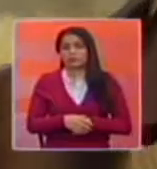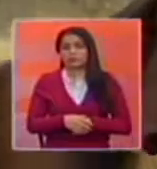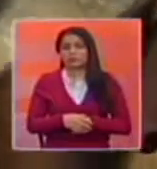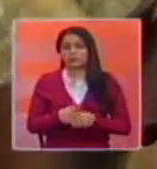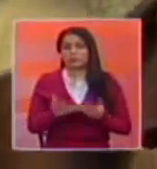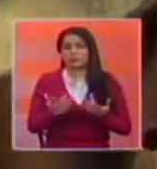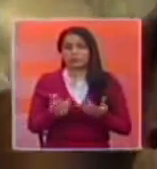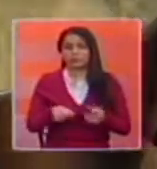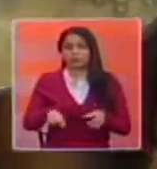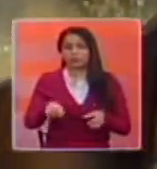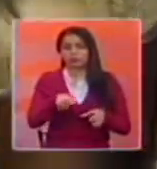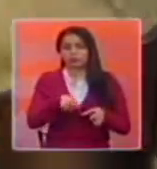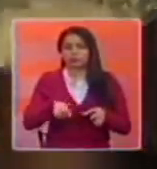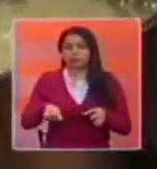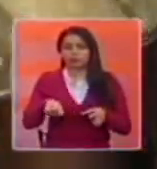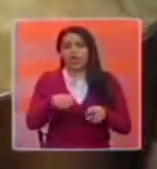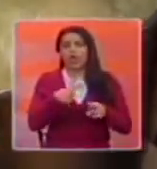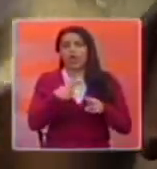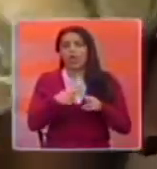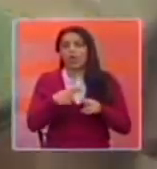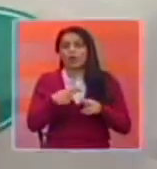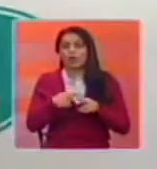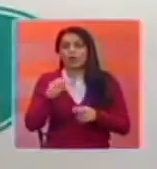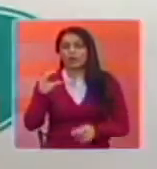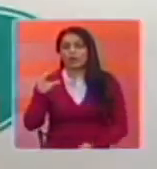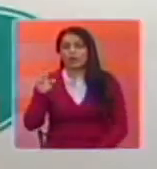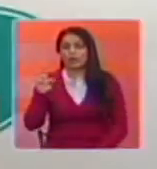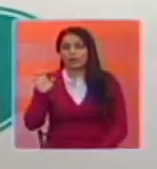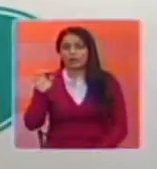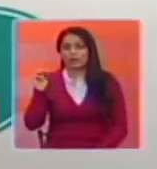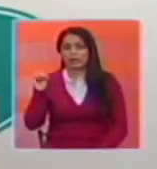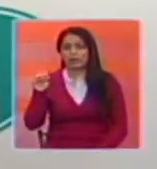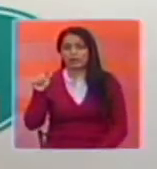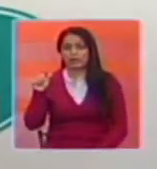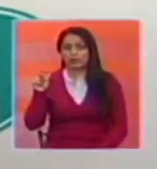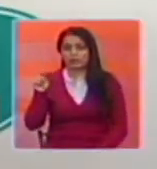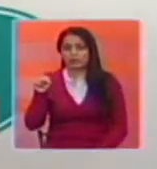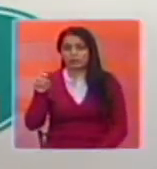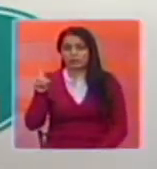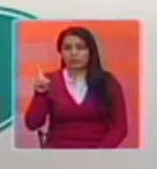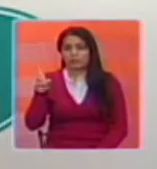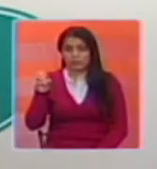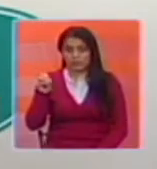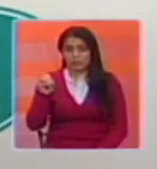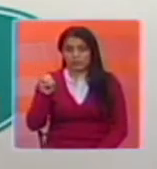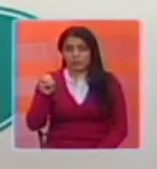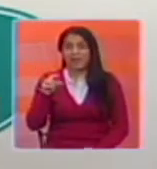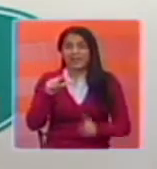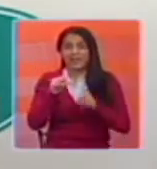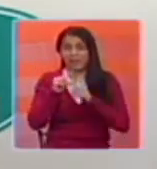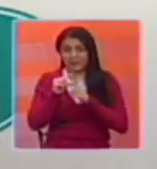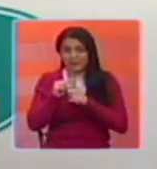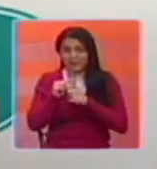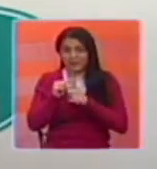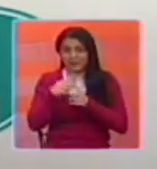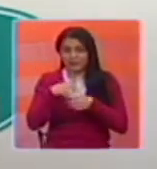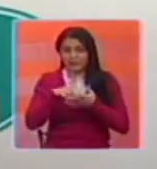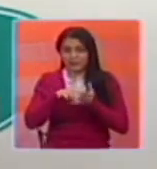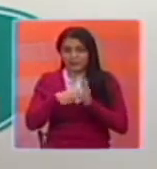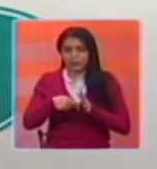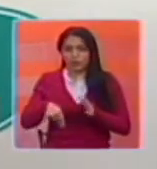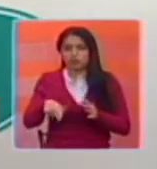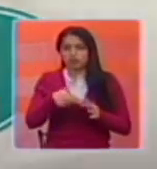cremando. Me dice la producción cremar. Cuando usted bate para hacer una